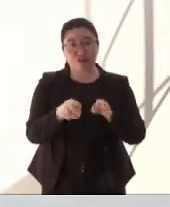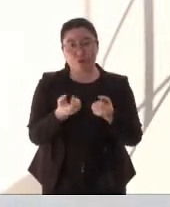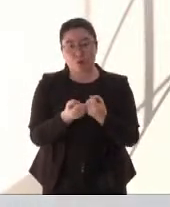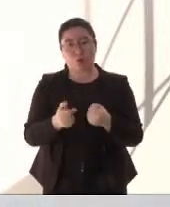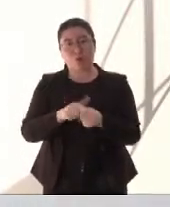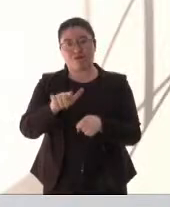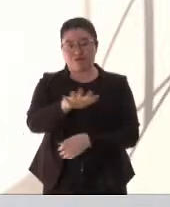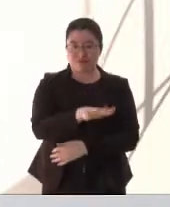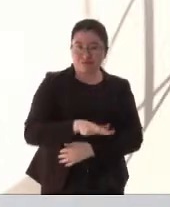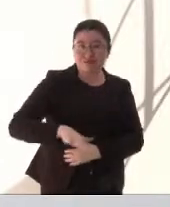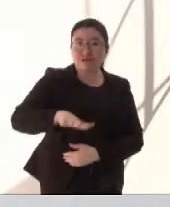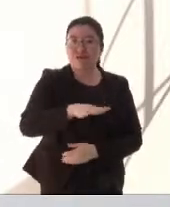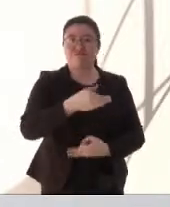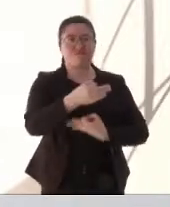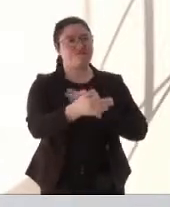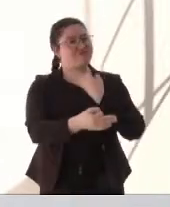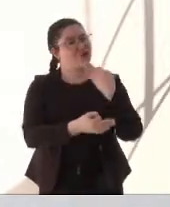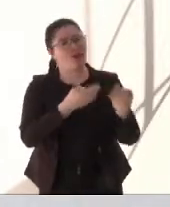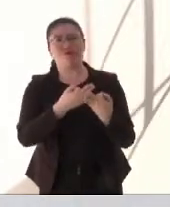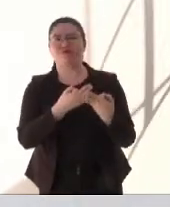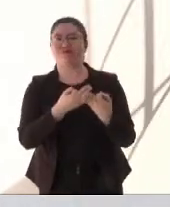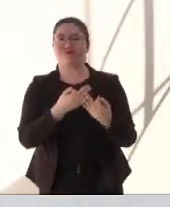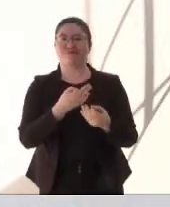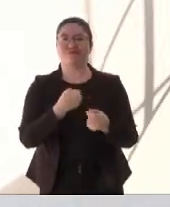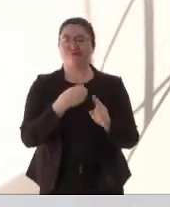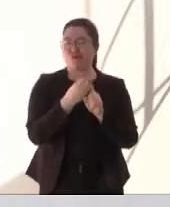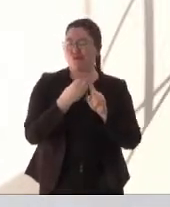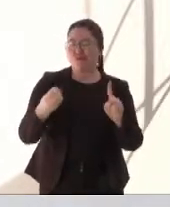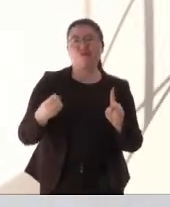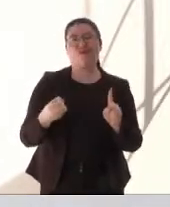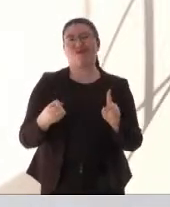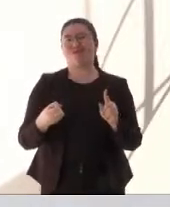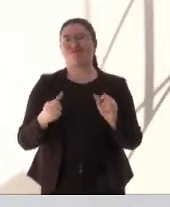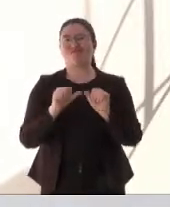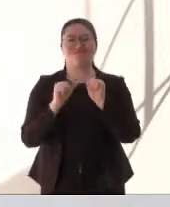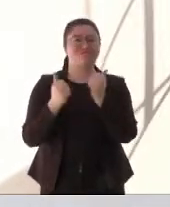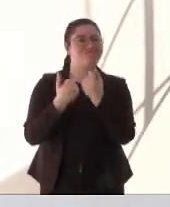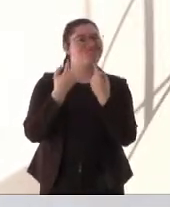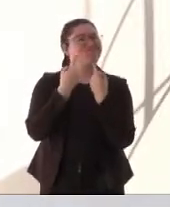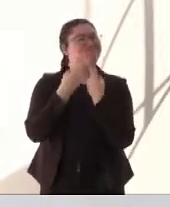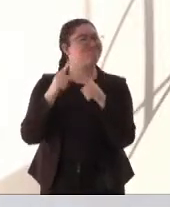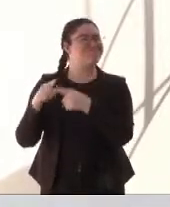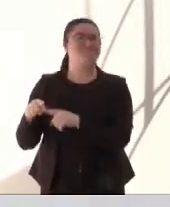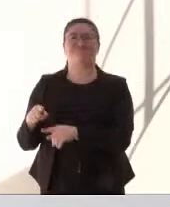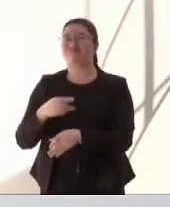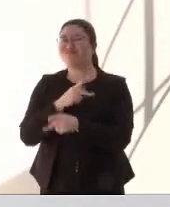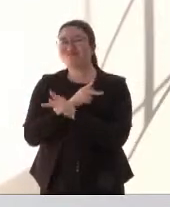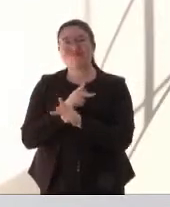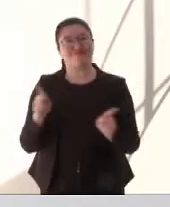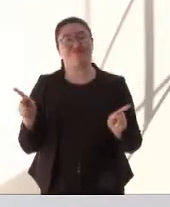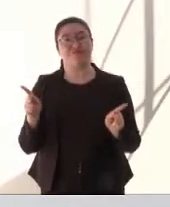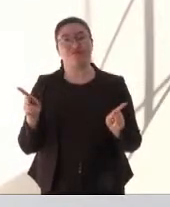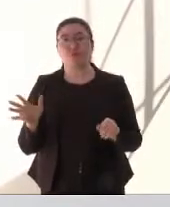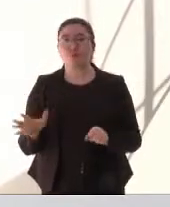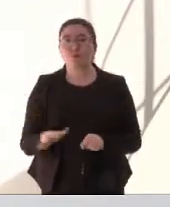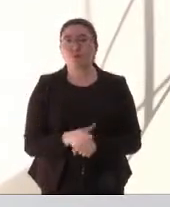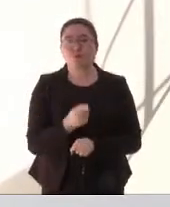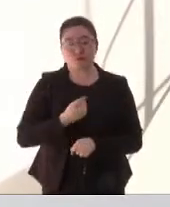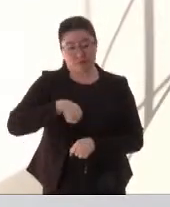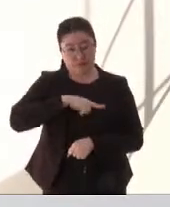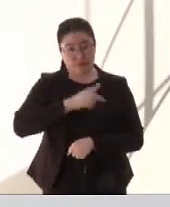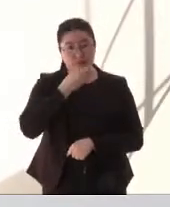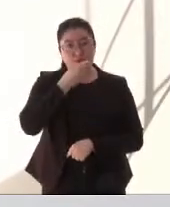con la sociedad civil, con las organizaciones, ¿no? Porque tenemos que seguir mandando el